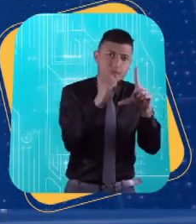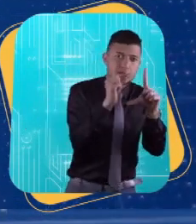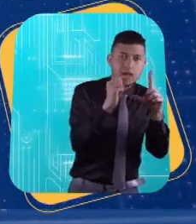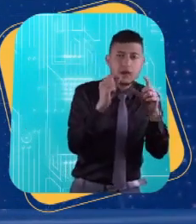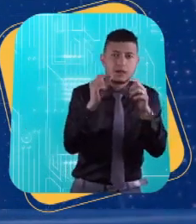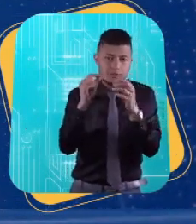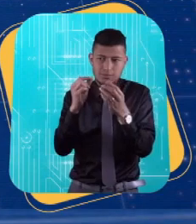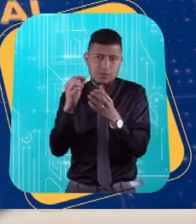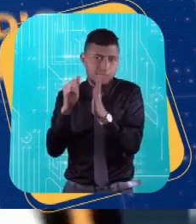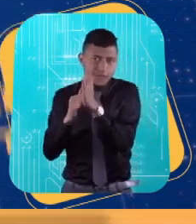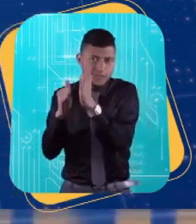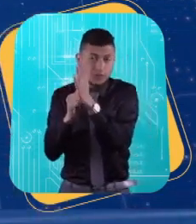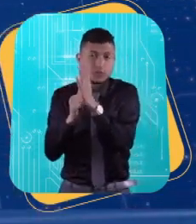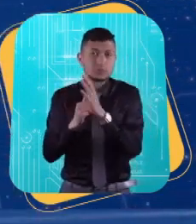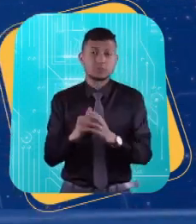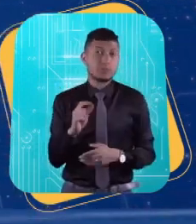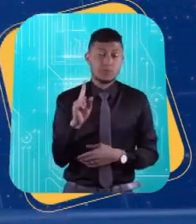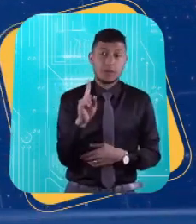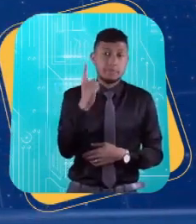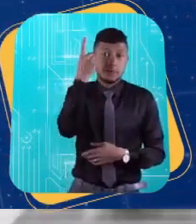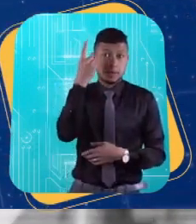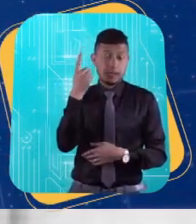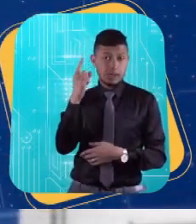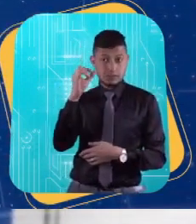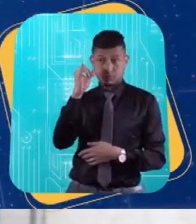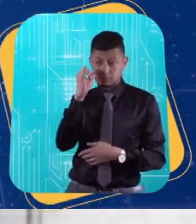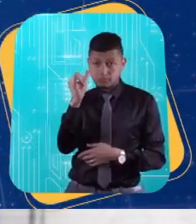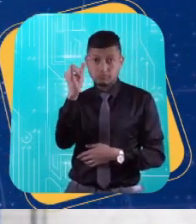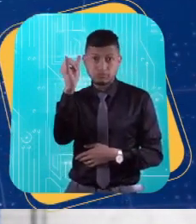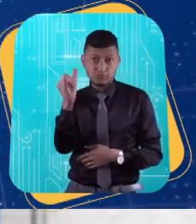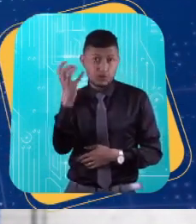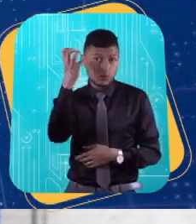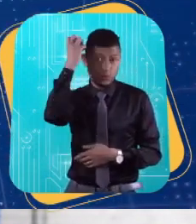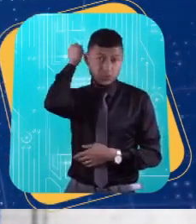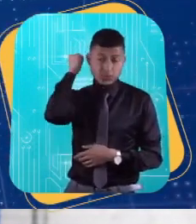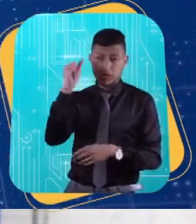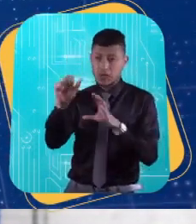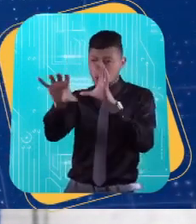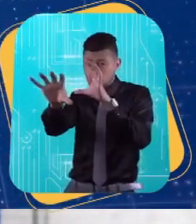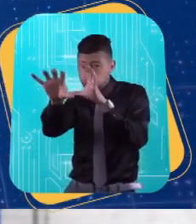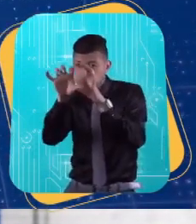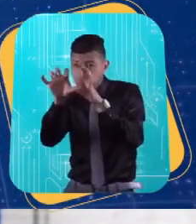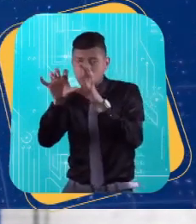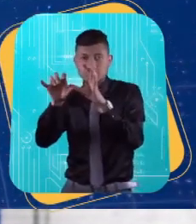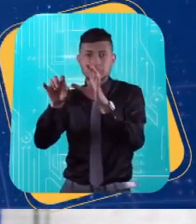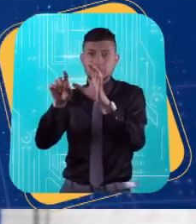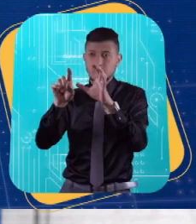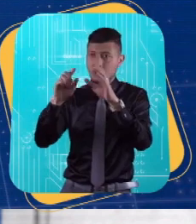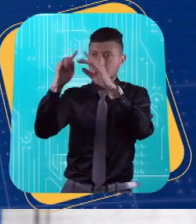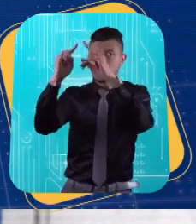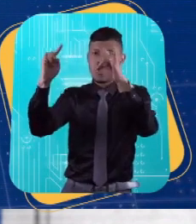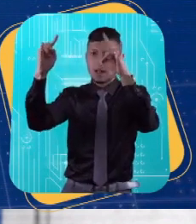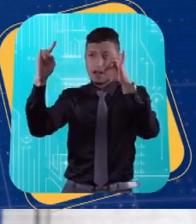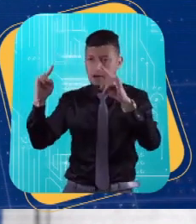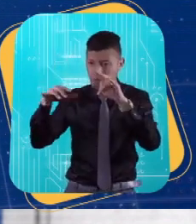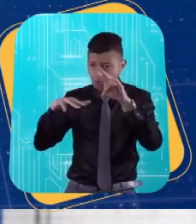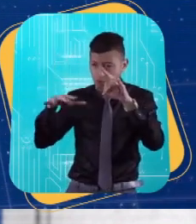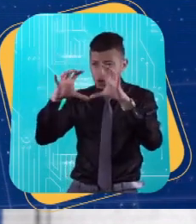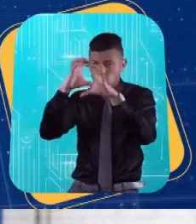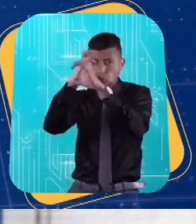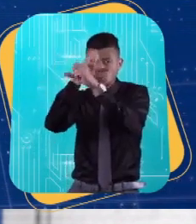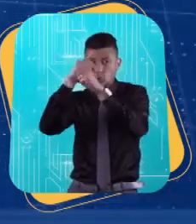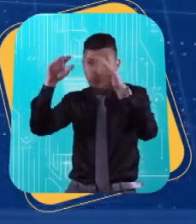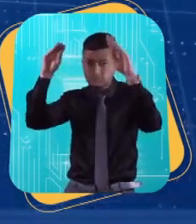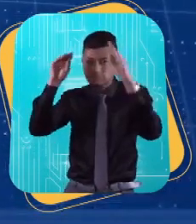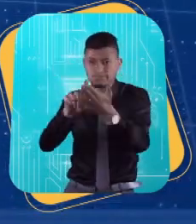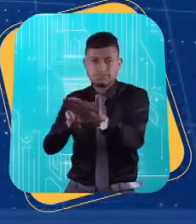físico o digital. La primera cámara oscura usaba un agujero en una carpa para proyectar una imagen desde el exterior de la carpa en la zona